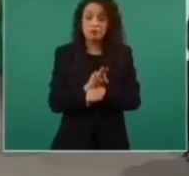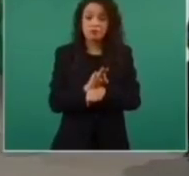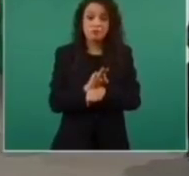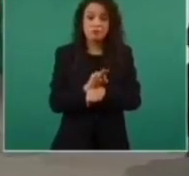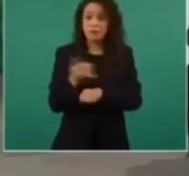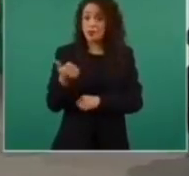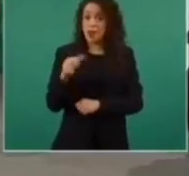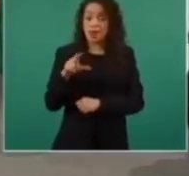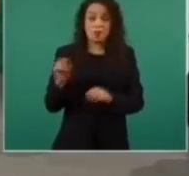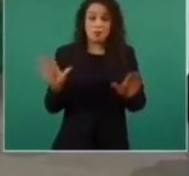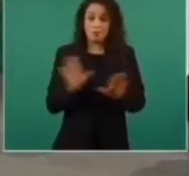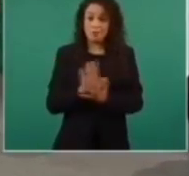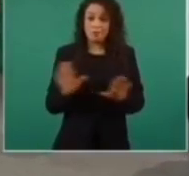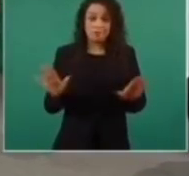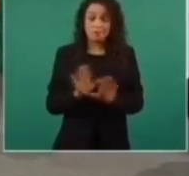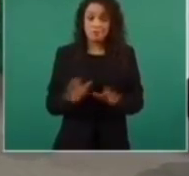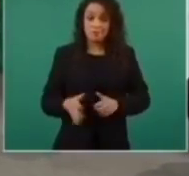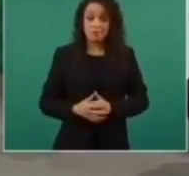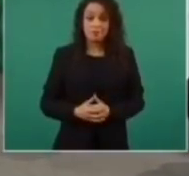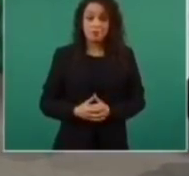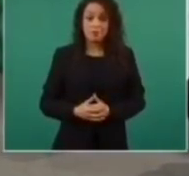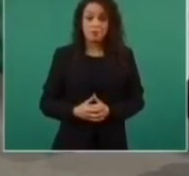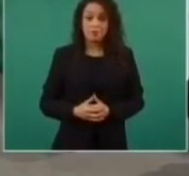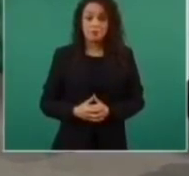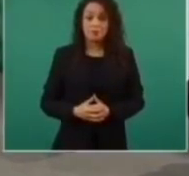Entonces, ya las